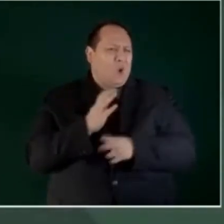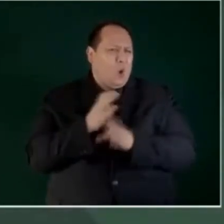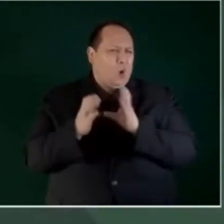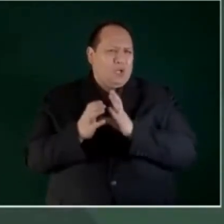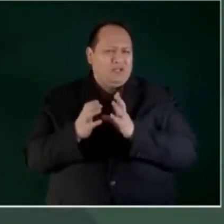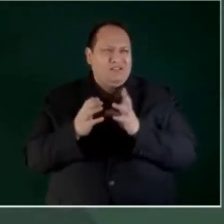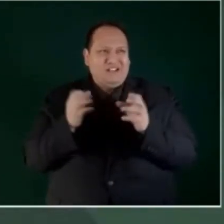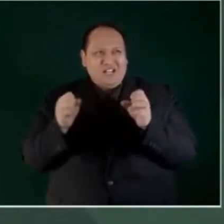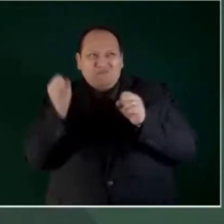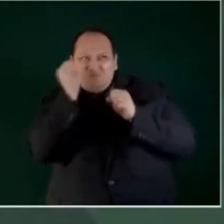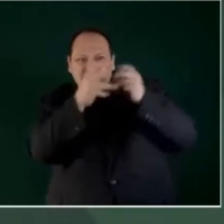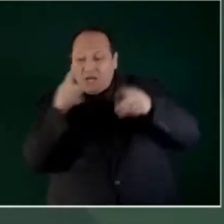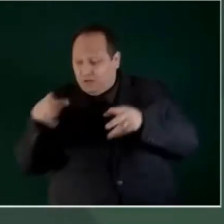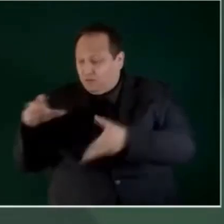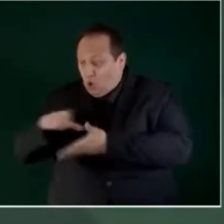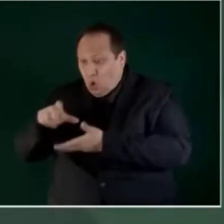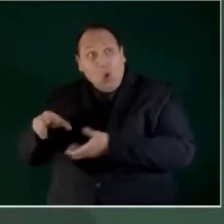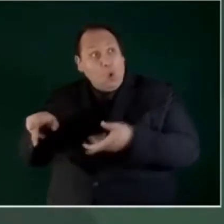vil,